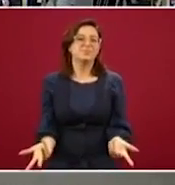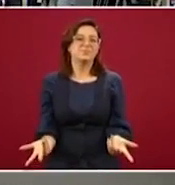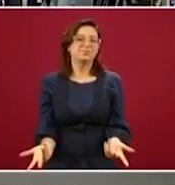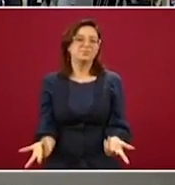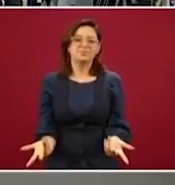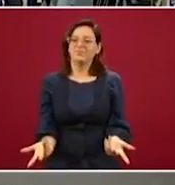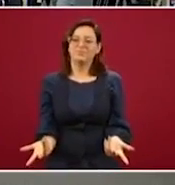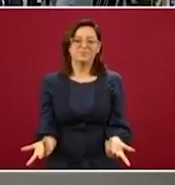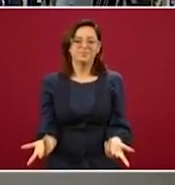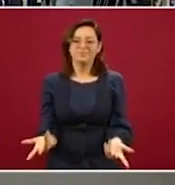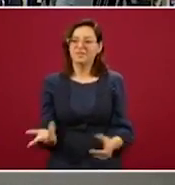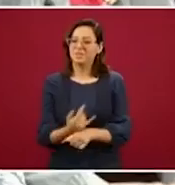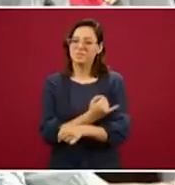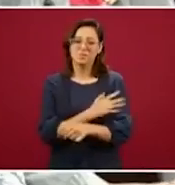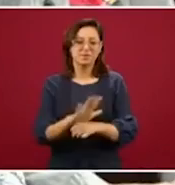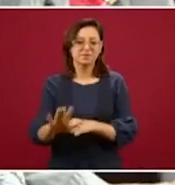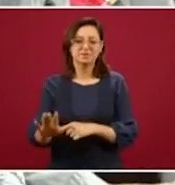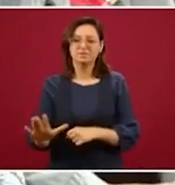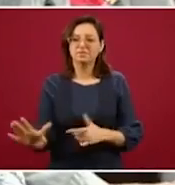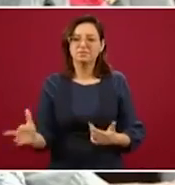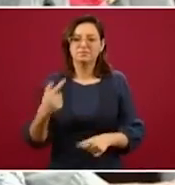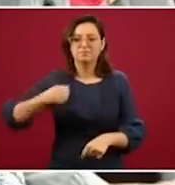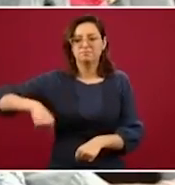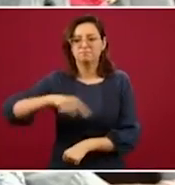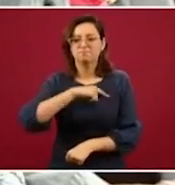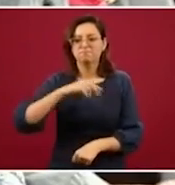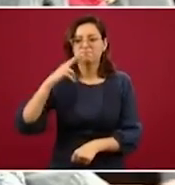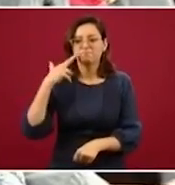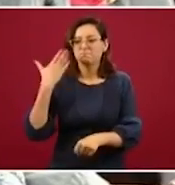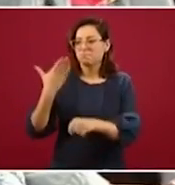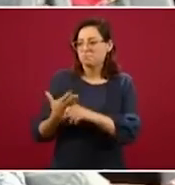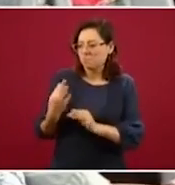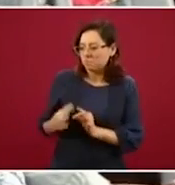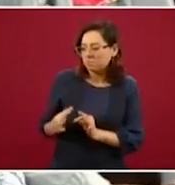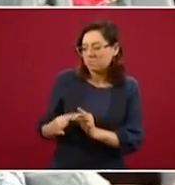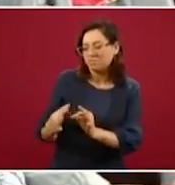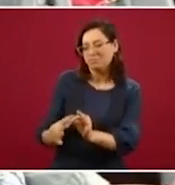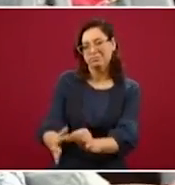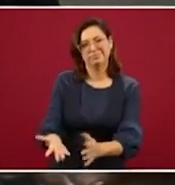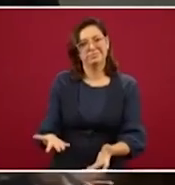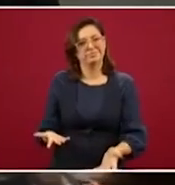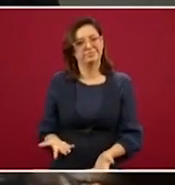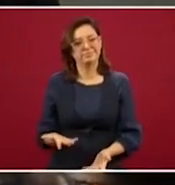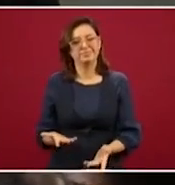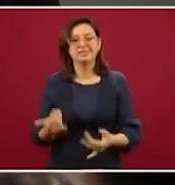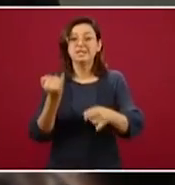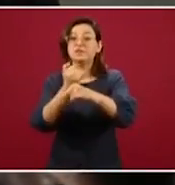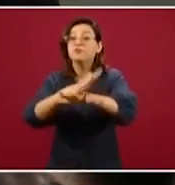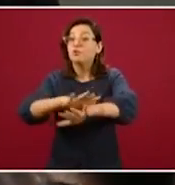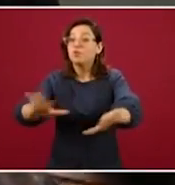pues no vamos a cumplir con nuestra responsabilidad y con el deber de informar a los ciudadanos,